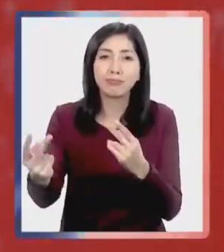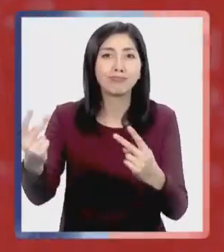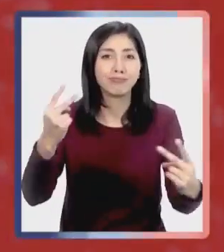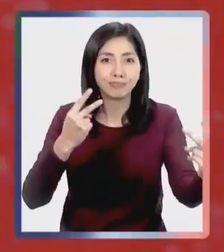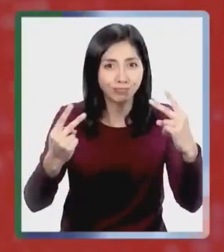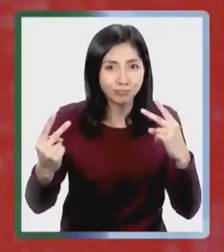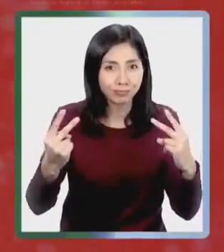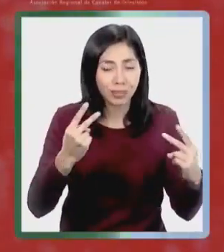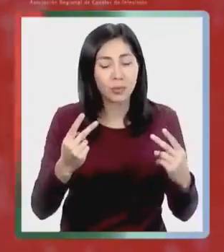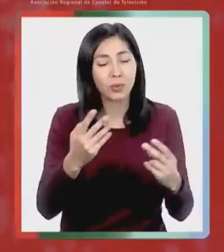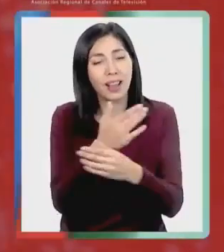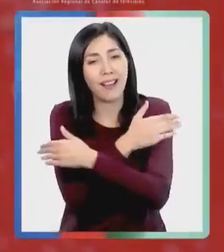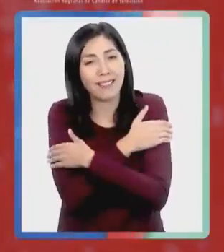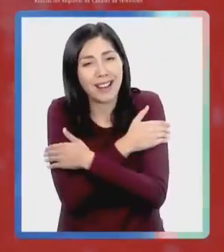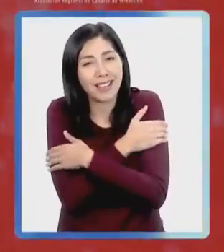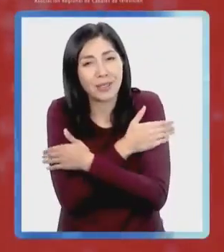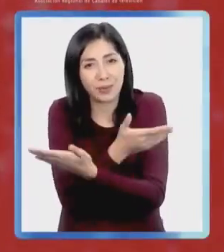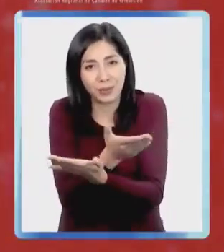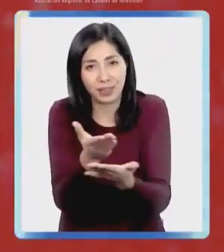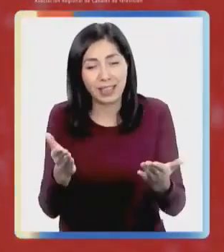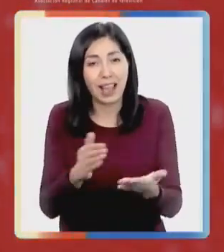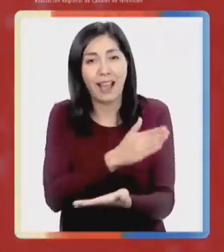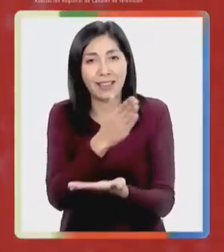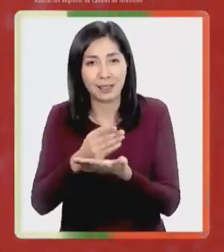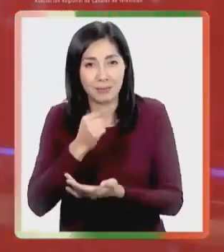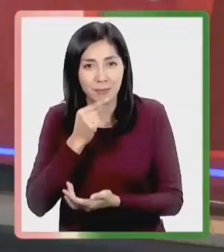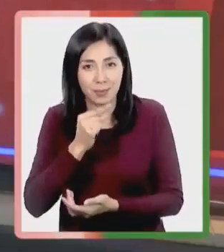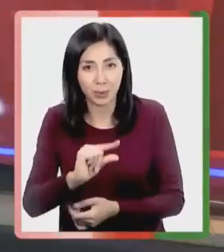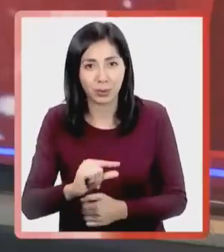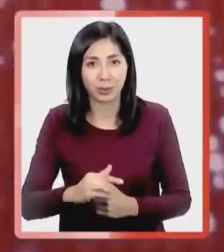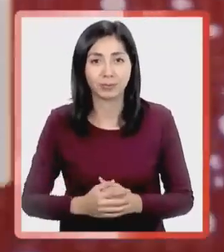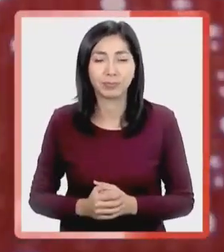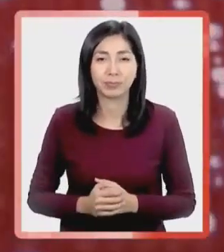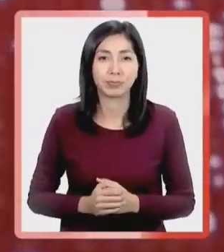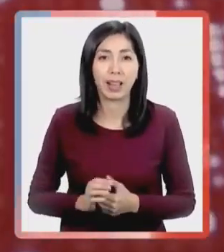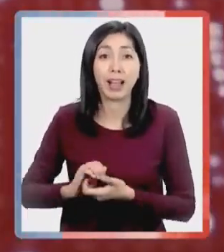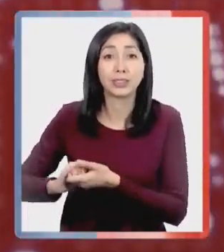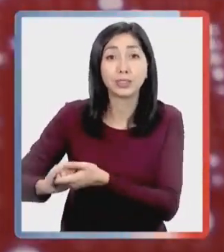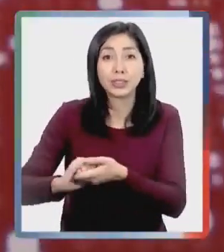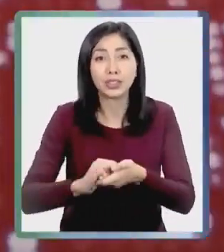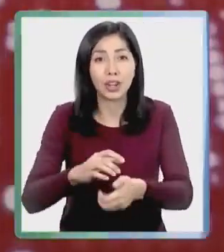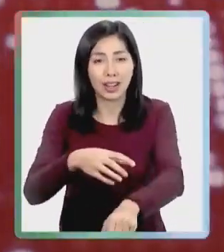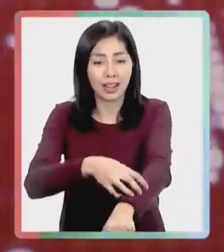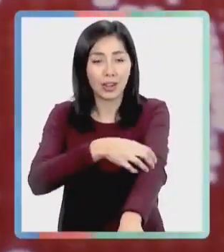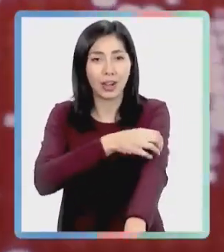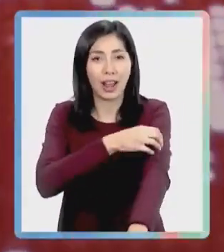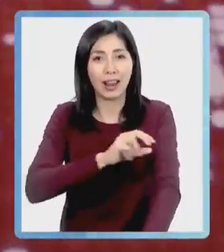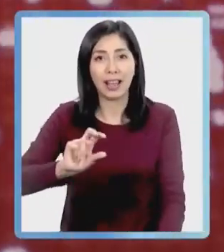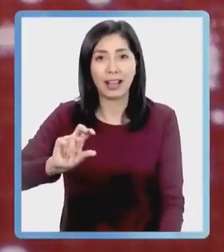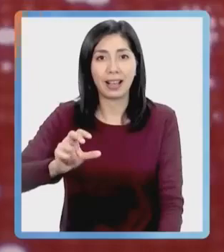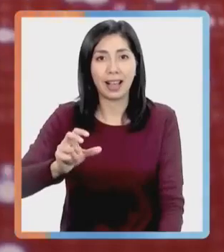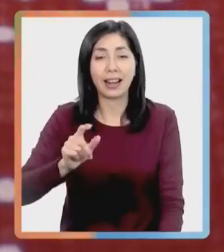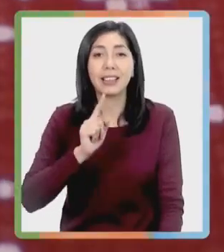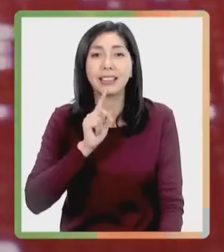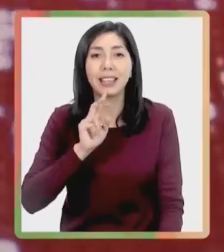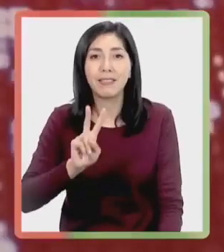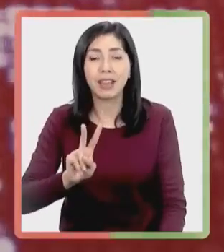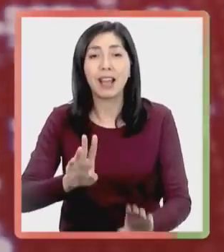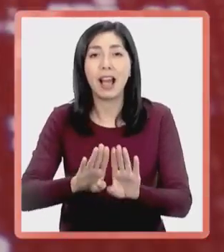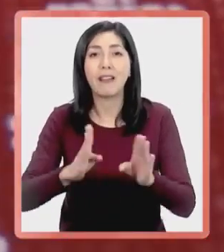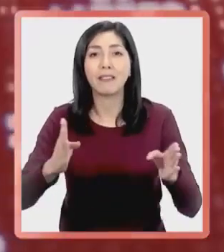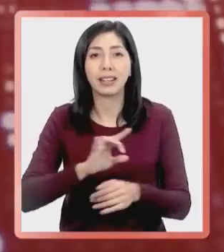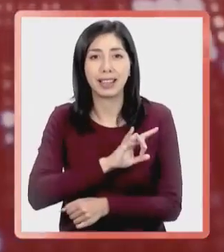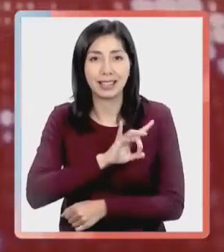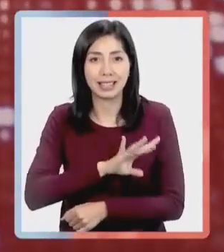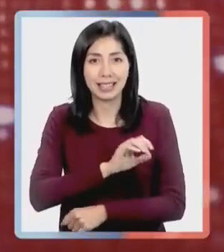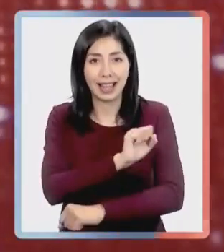por acompañarnos, les mandamos un abrazo grande y hasta pronto. Asociación Regional de Canales de Televisión de Señal Abierta de